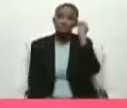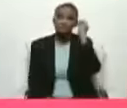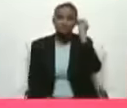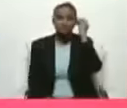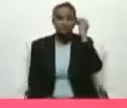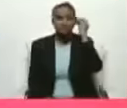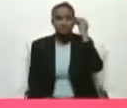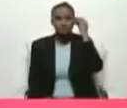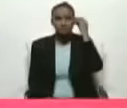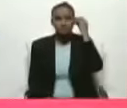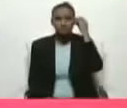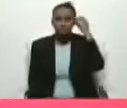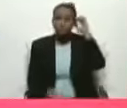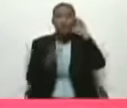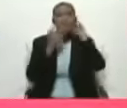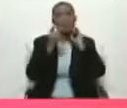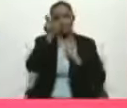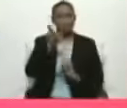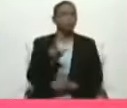a María y a Juan.